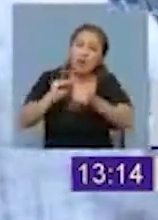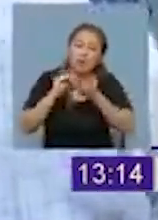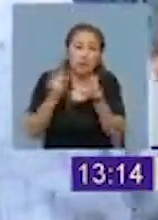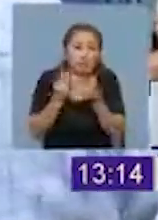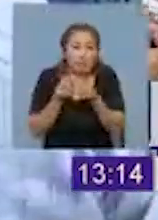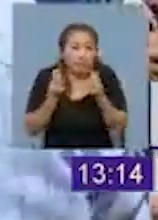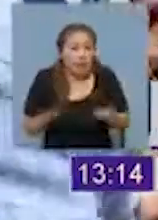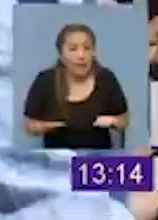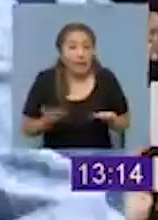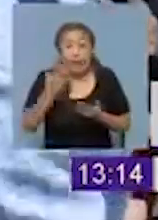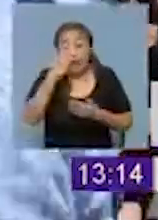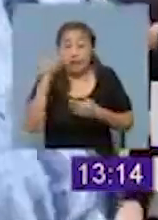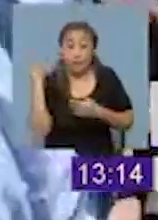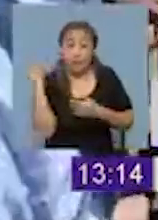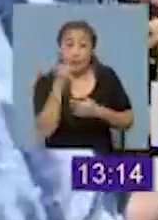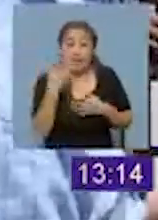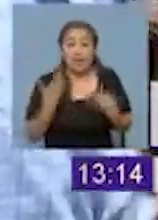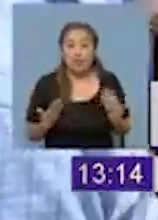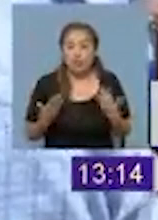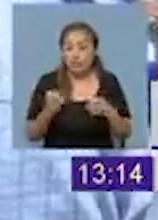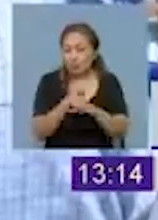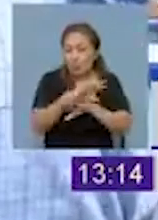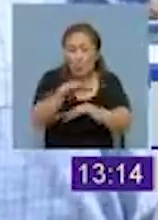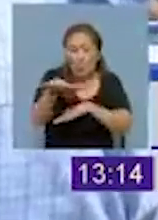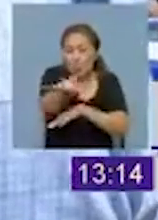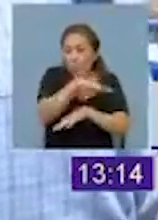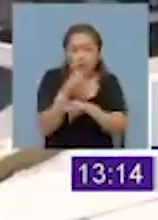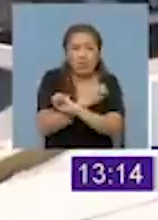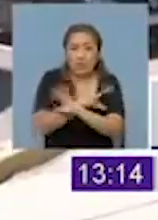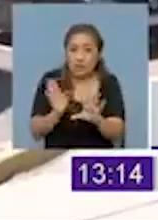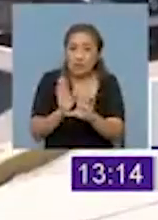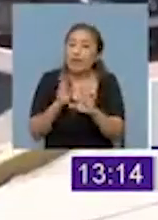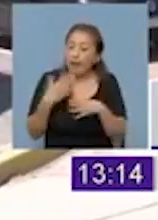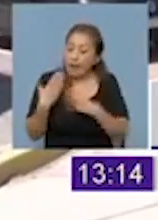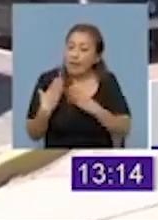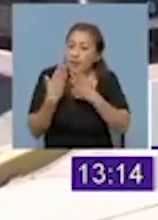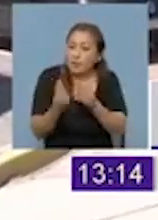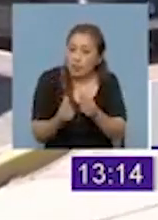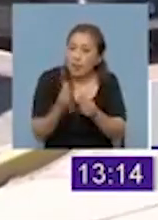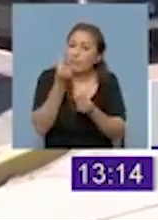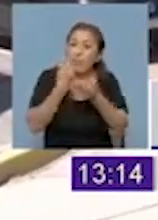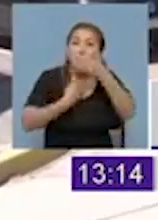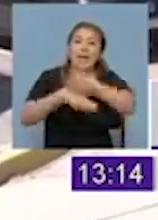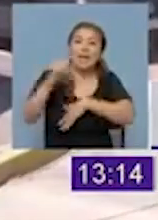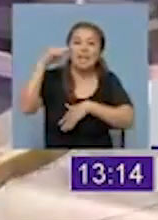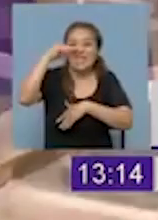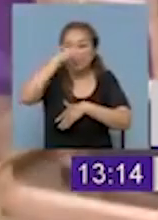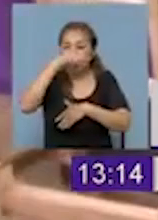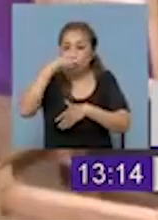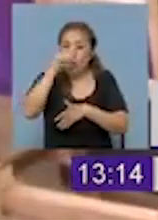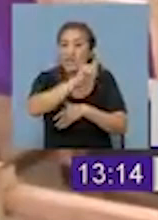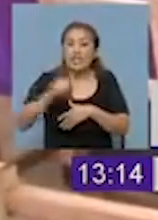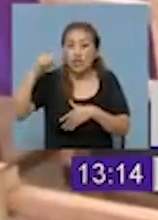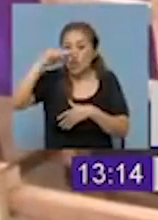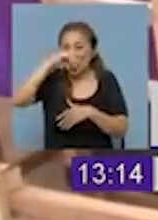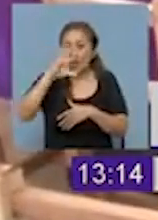después de lo que fue el evento era la de bastad estaba del estado y era la inversión que teníamos que hacer una inversión de más de 170 millones sólo en el